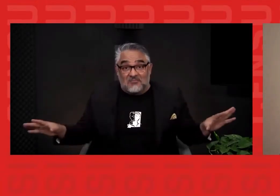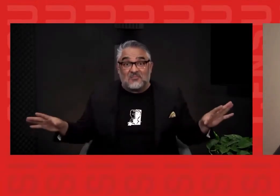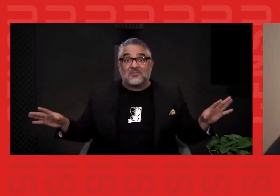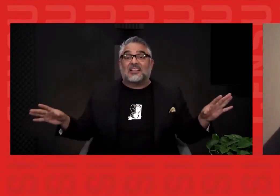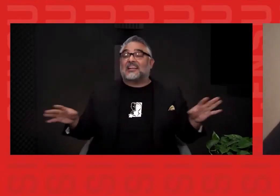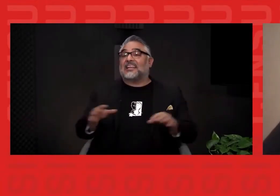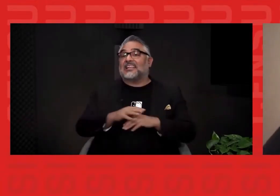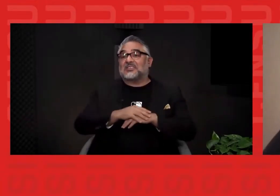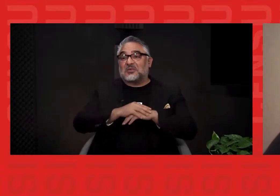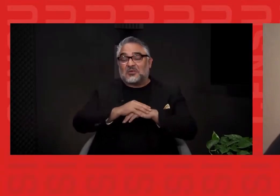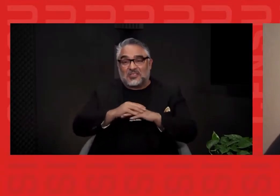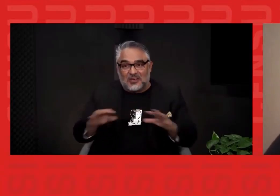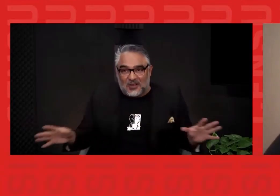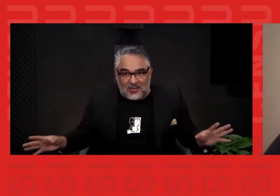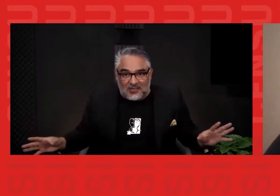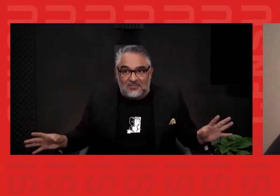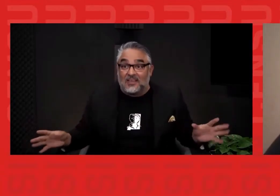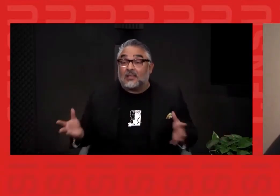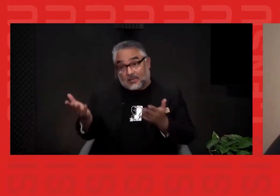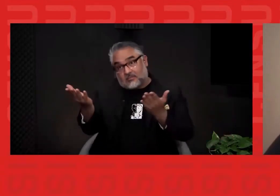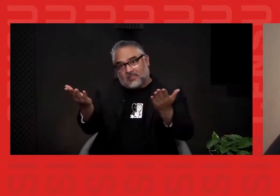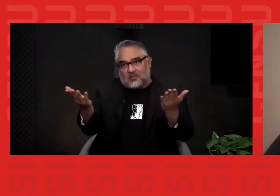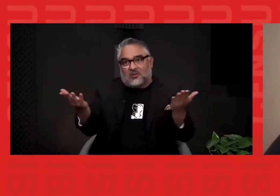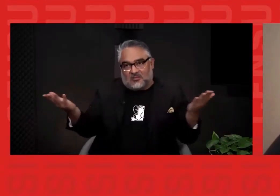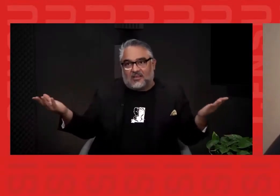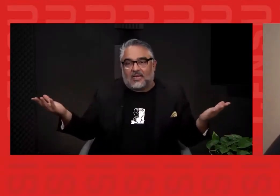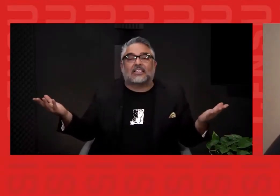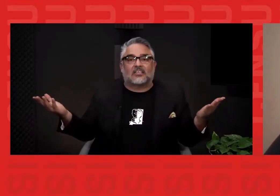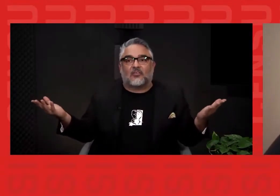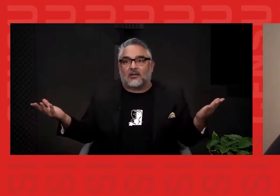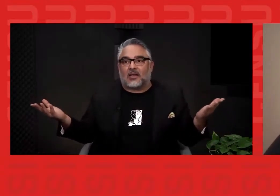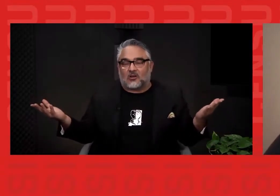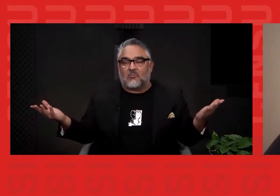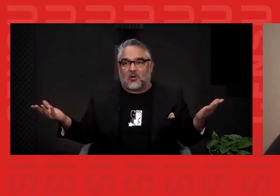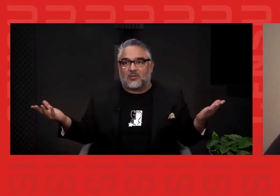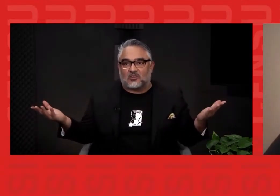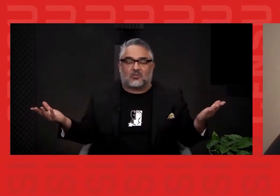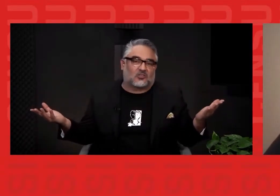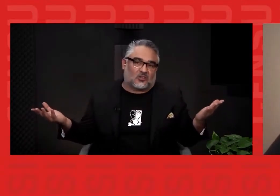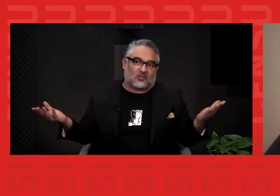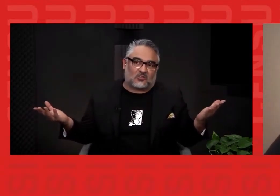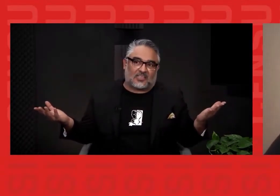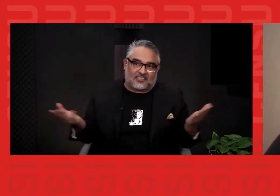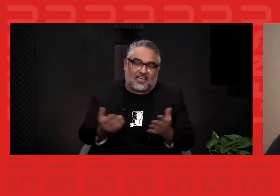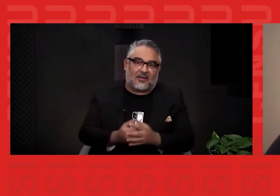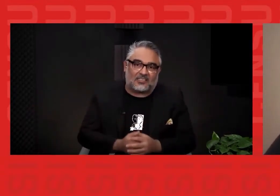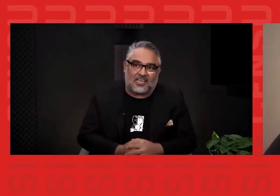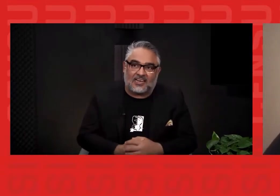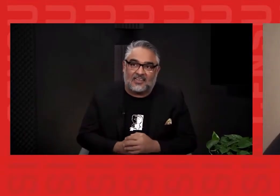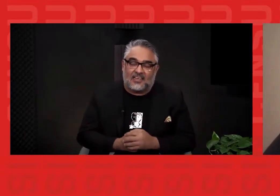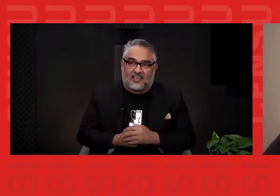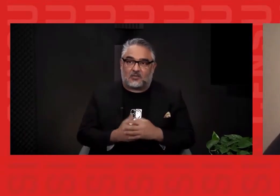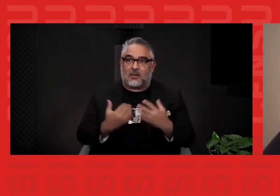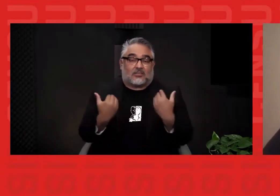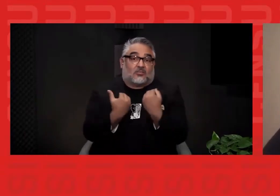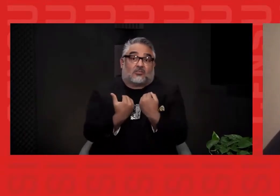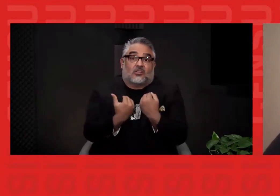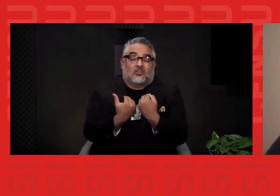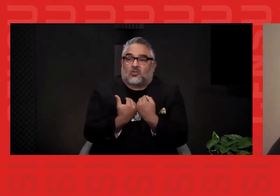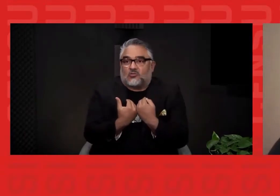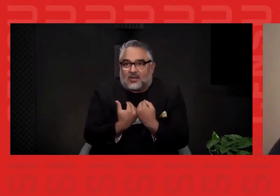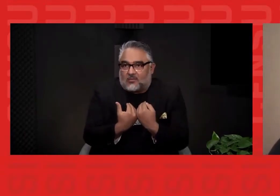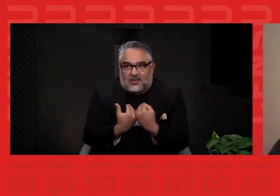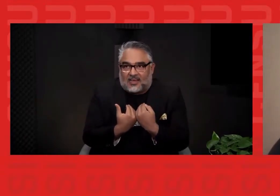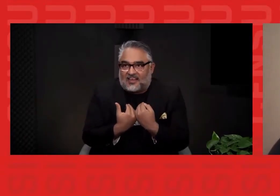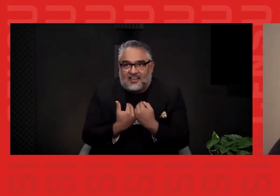línea, ni instrucción, digo, ese fue el compromiso con todos ustedes que encabezarán espacios.